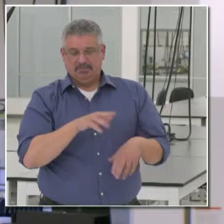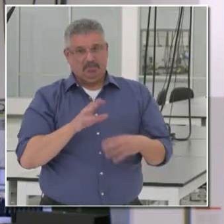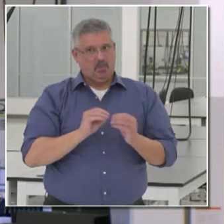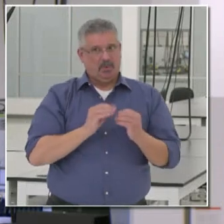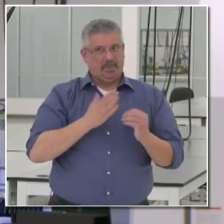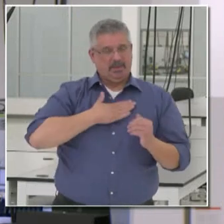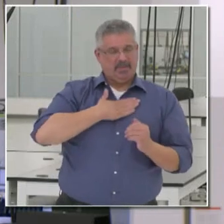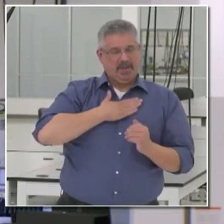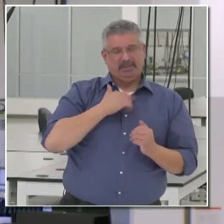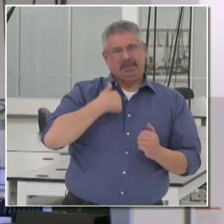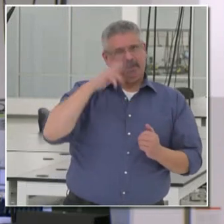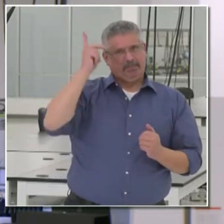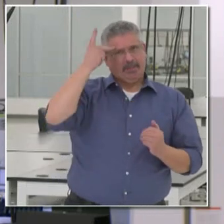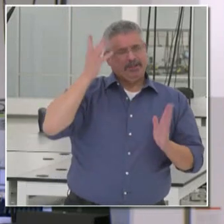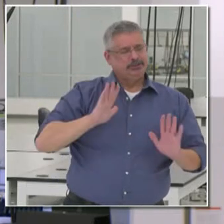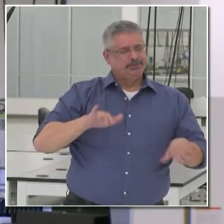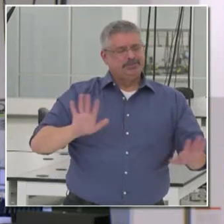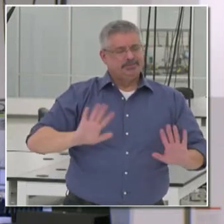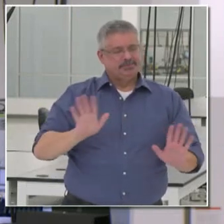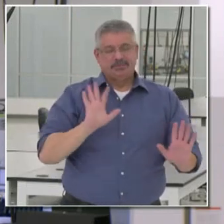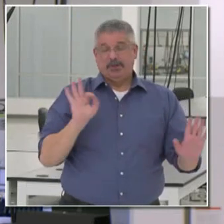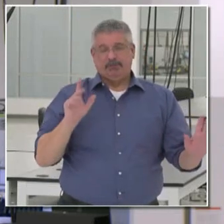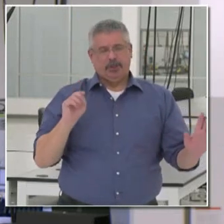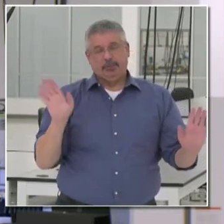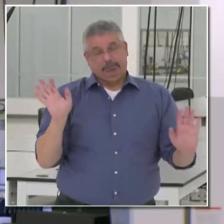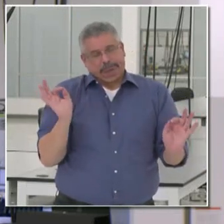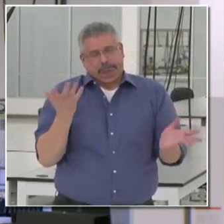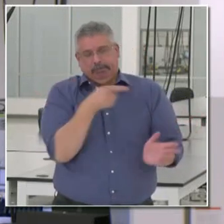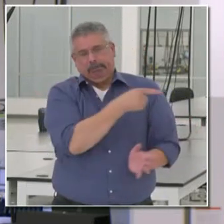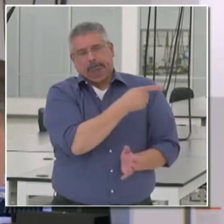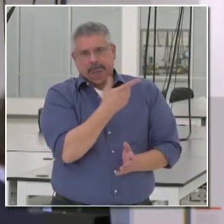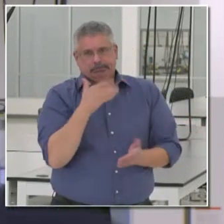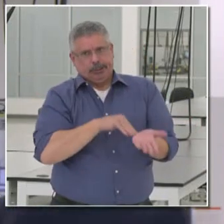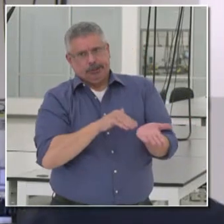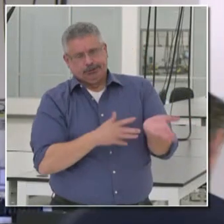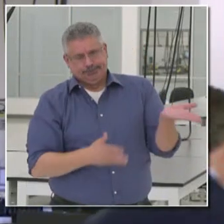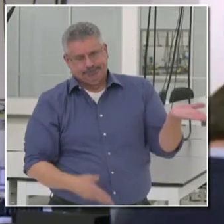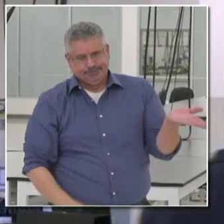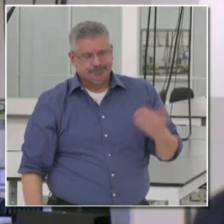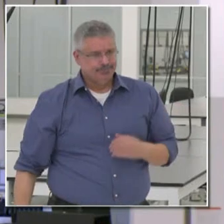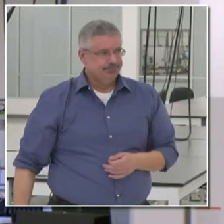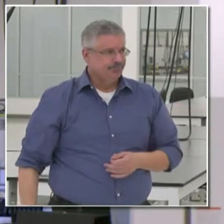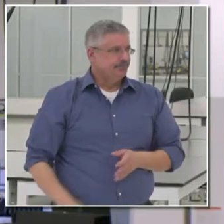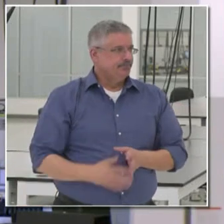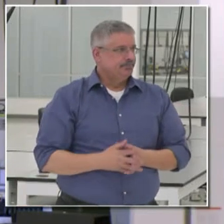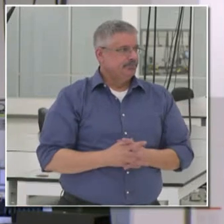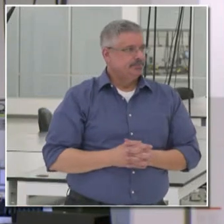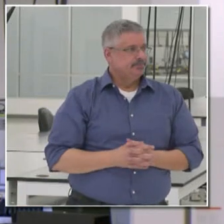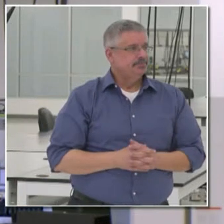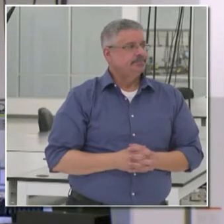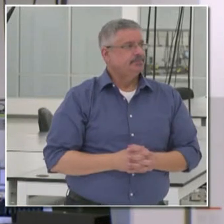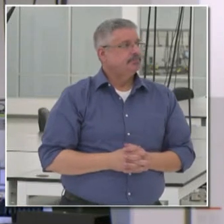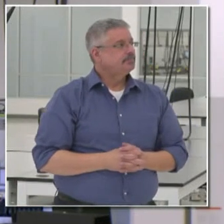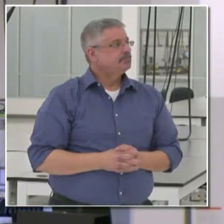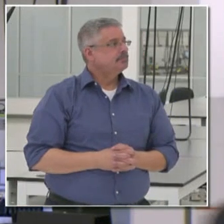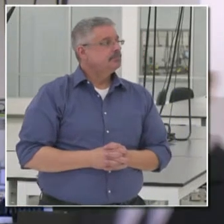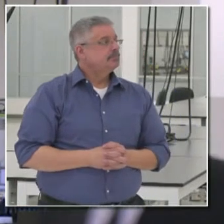su respuesta más que la de un político en cuanto a la temporada del resfriado y sus vacunas